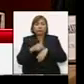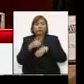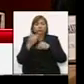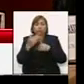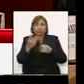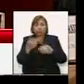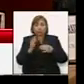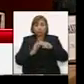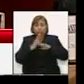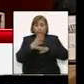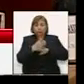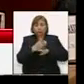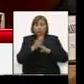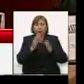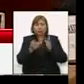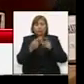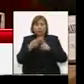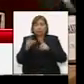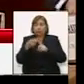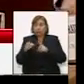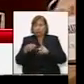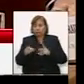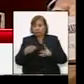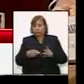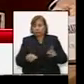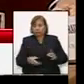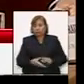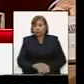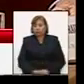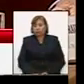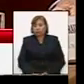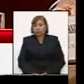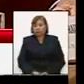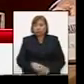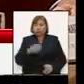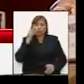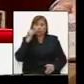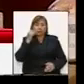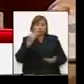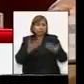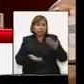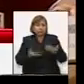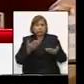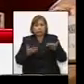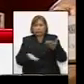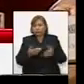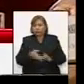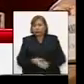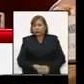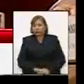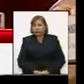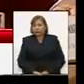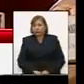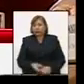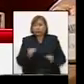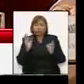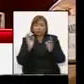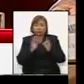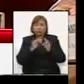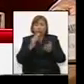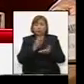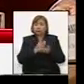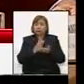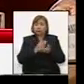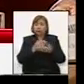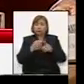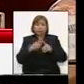tenido intervenciones de diferente índole, tengo entendido. Por su experiencia, ¿podría mencionarnos, por favor? Efectivamente, he